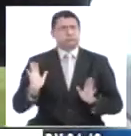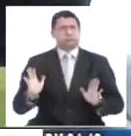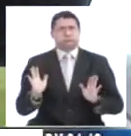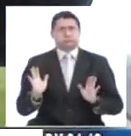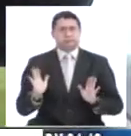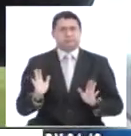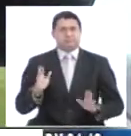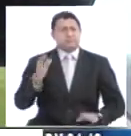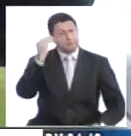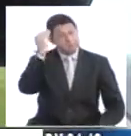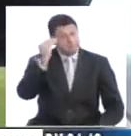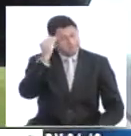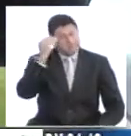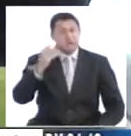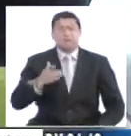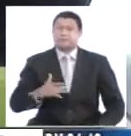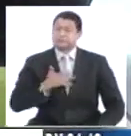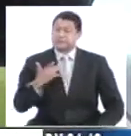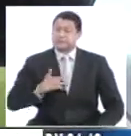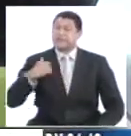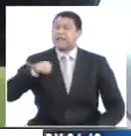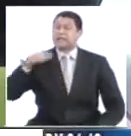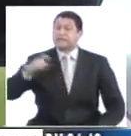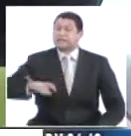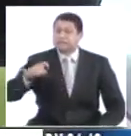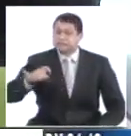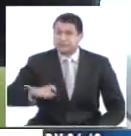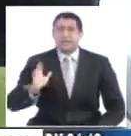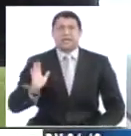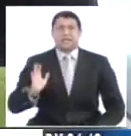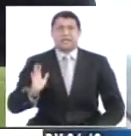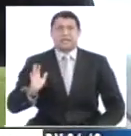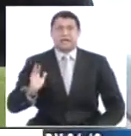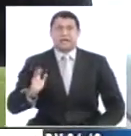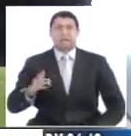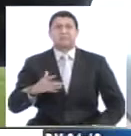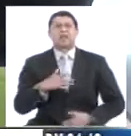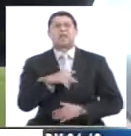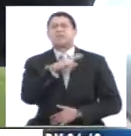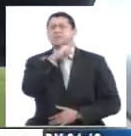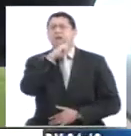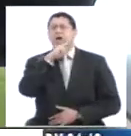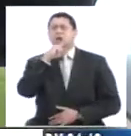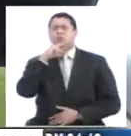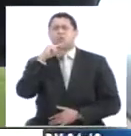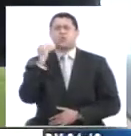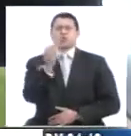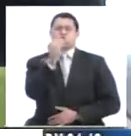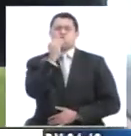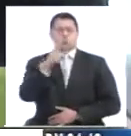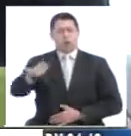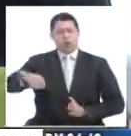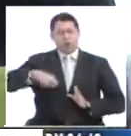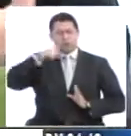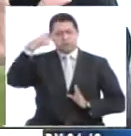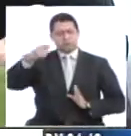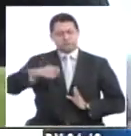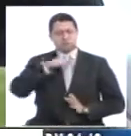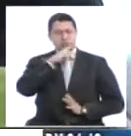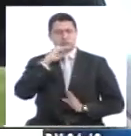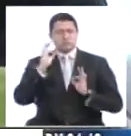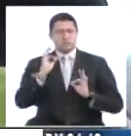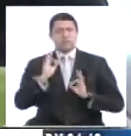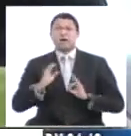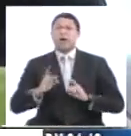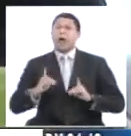la idea es sentir necesidad ese es el sentir placer por lo que tú estás comiendo aunque las